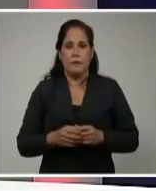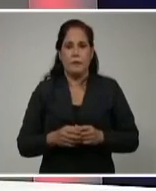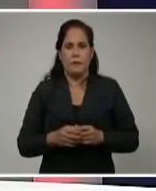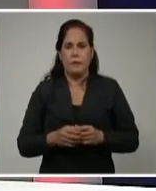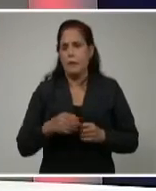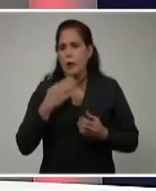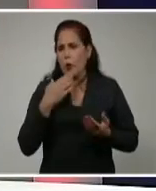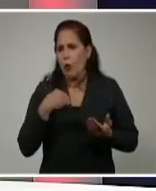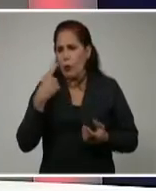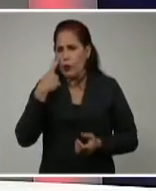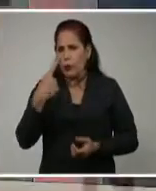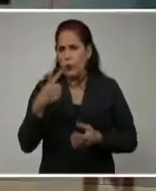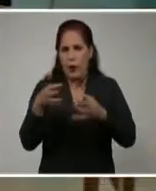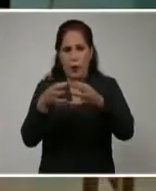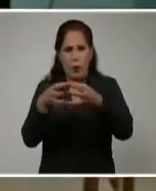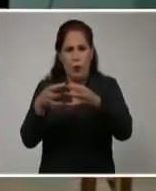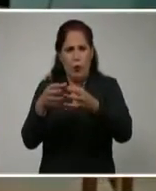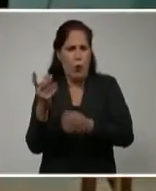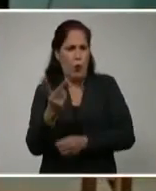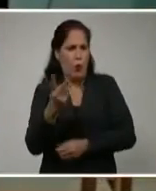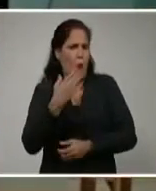¿Cómo lo ves?